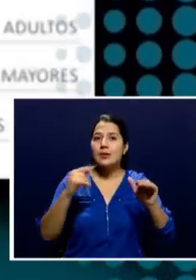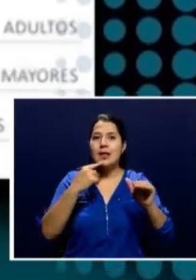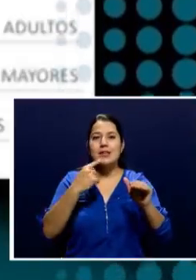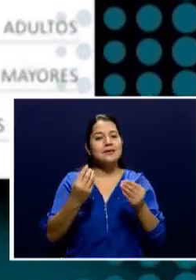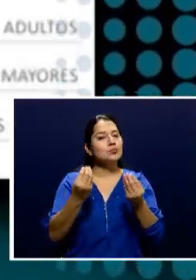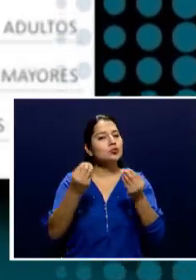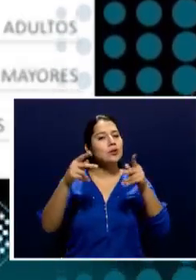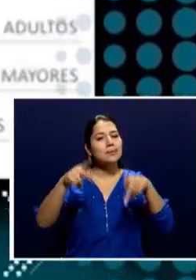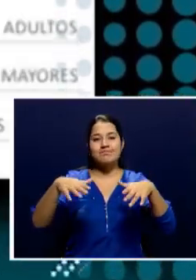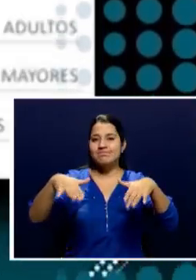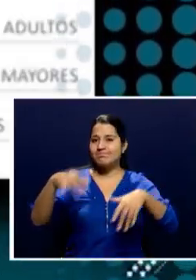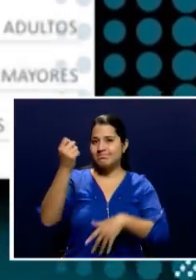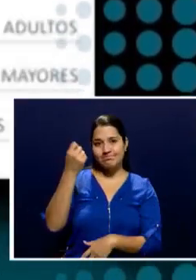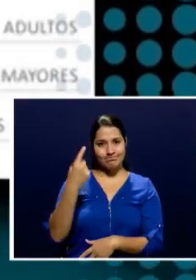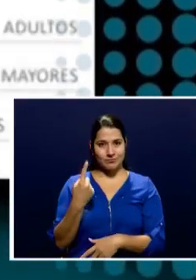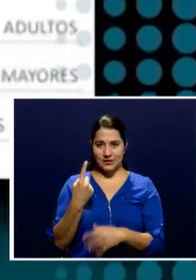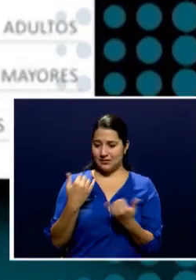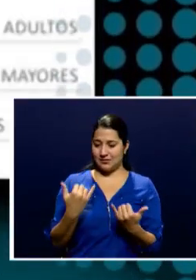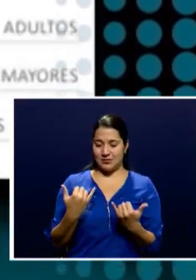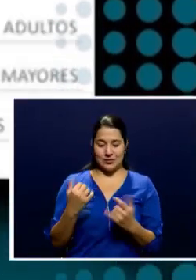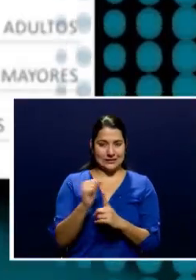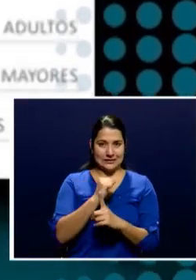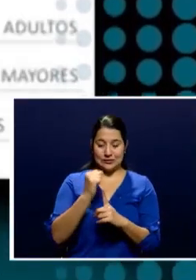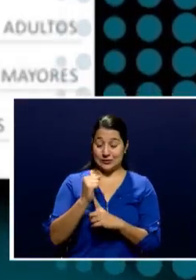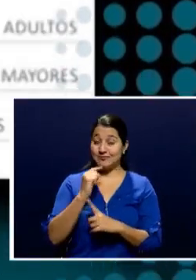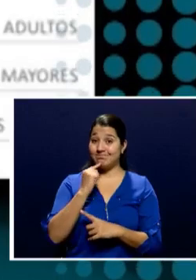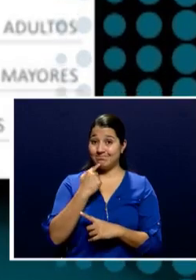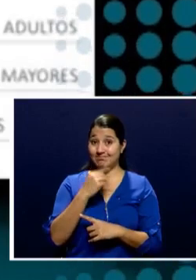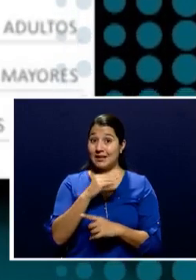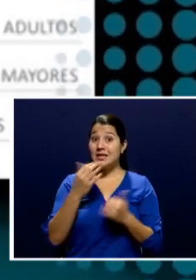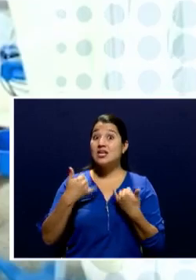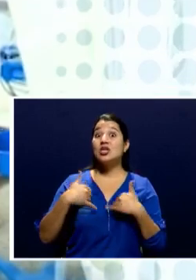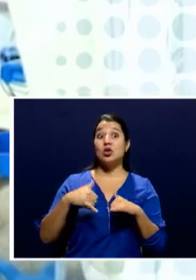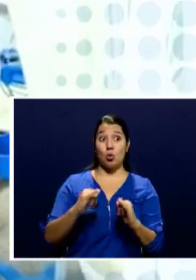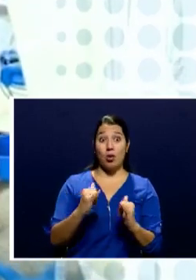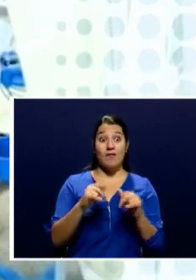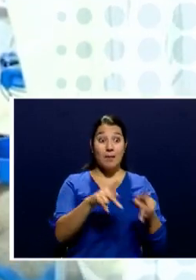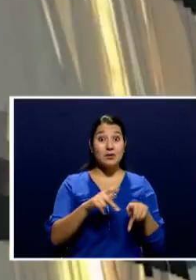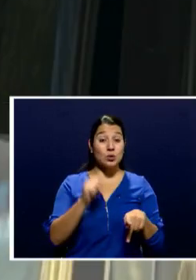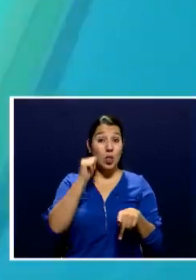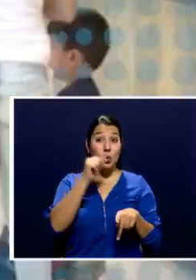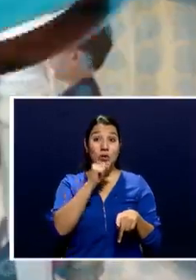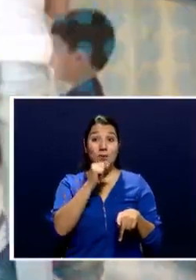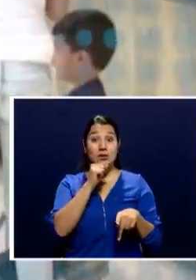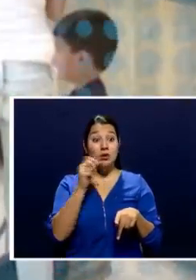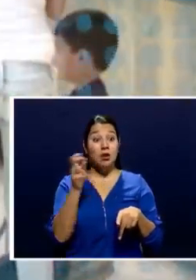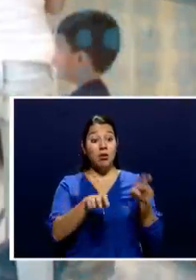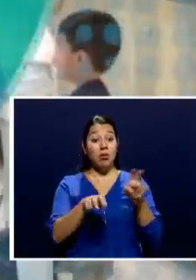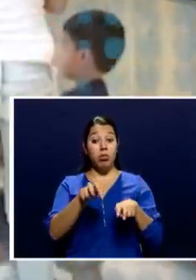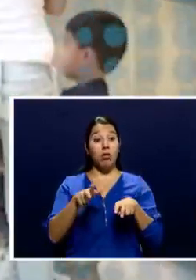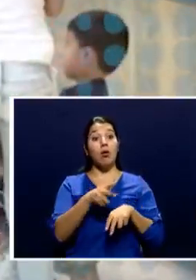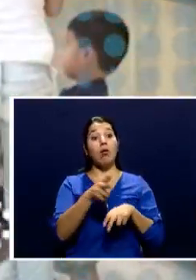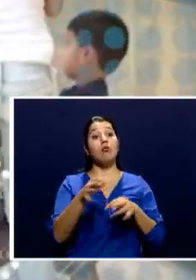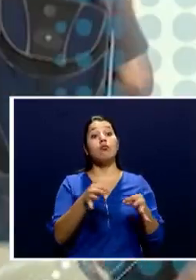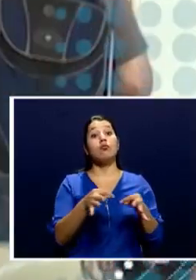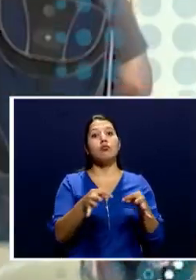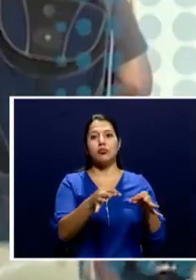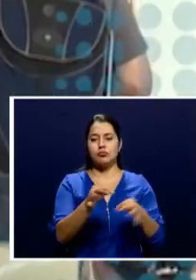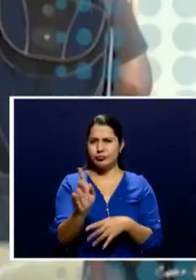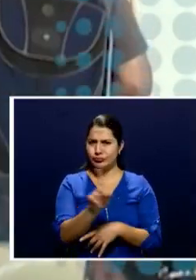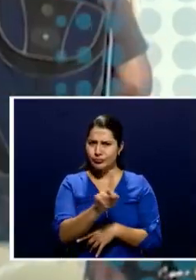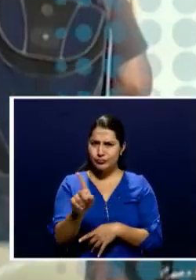están entendiendo la gravedad de la situación y que aún se reportan excursiones de adultos mayores. Los empleados públicos